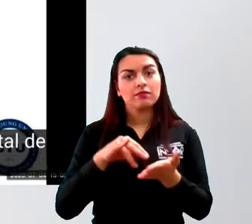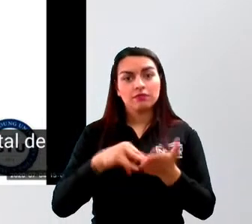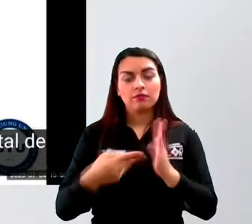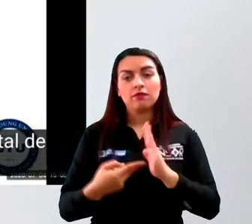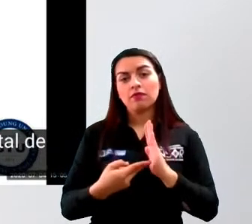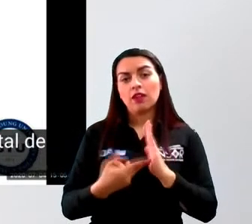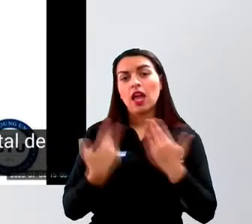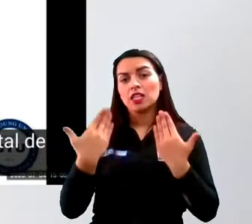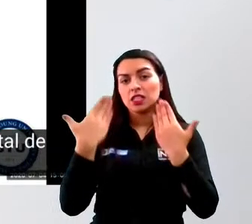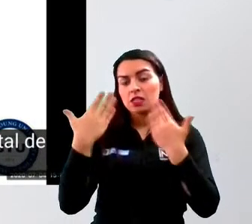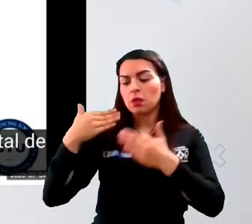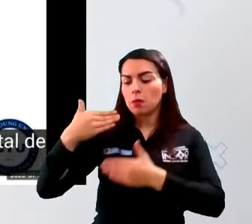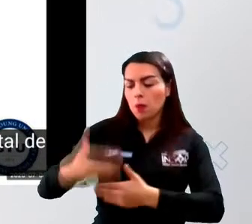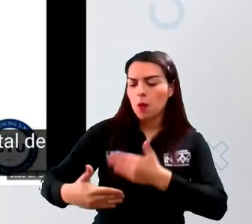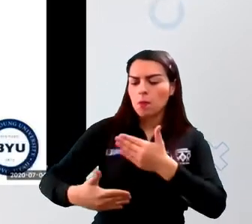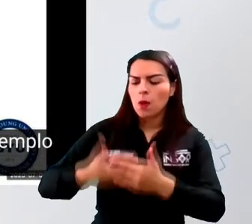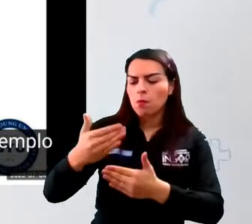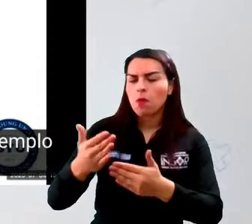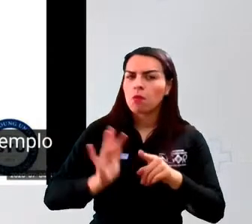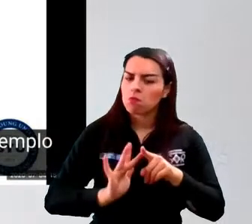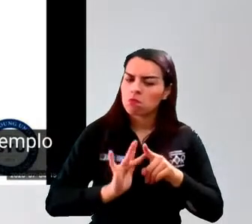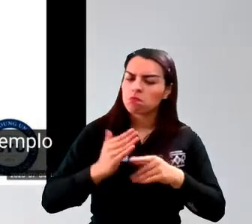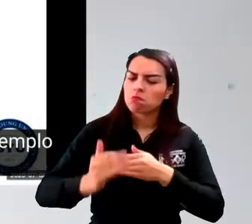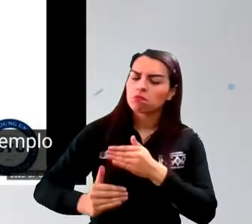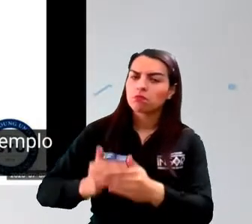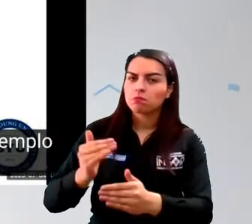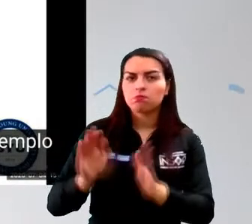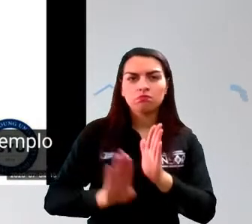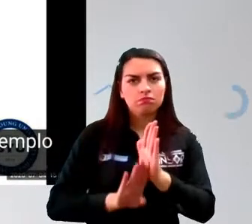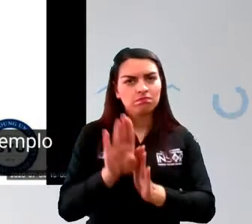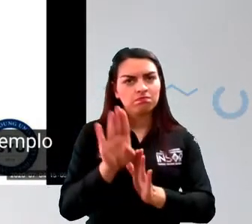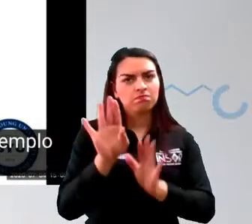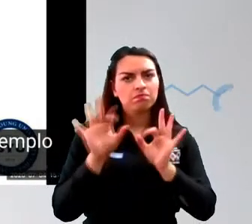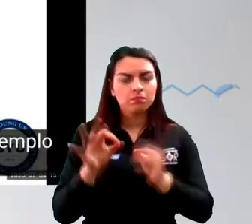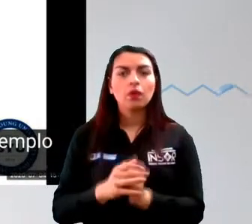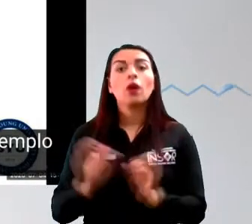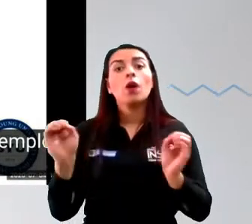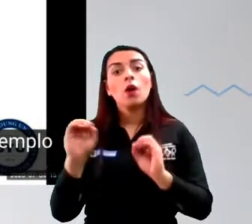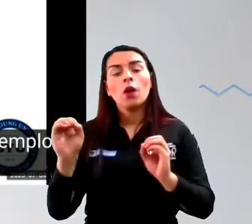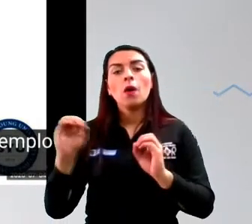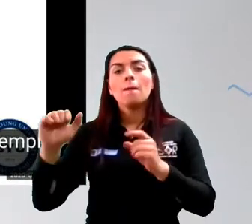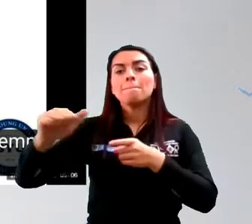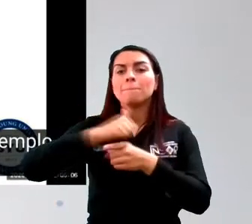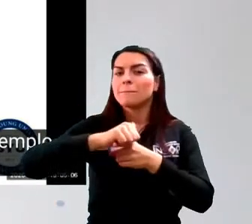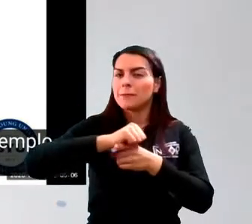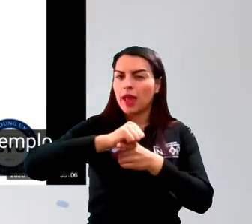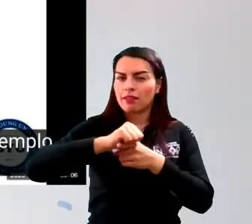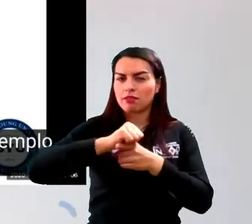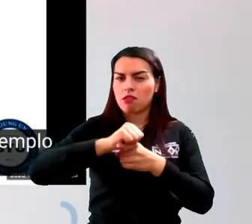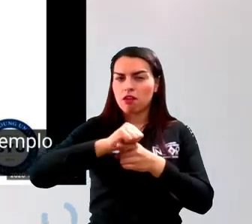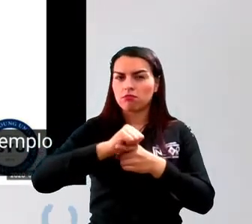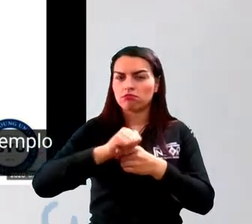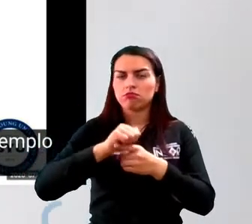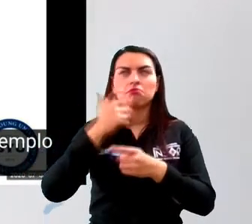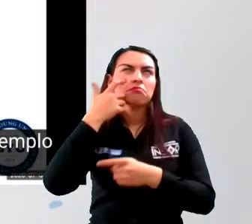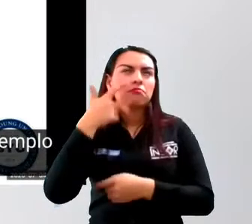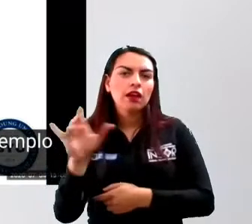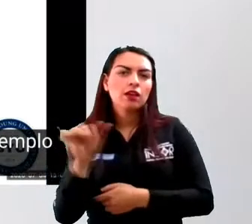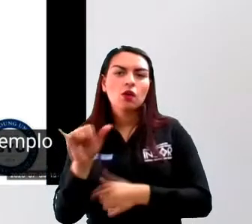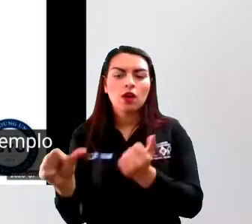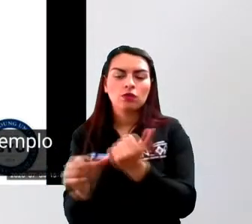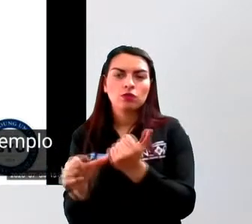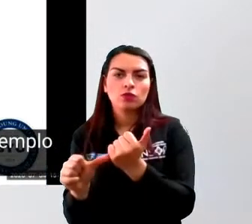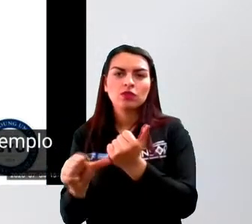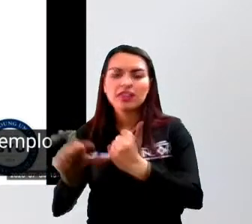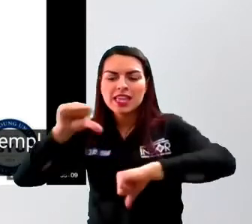que avanzan. Asimismo, puede hacer una práctica guiada como lo que apoya el tutor digital de una de las clases de química